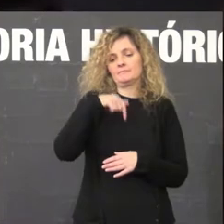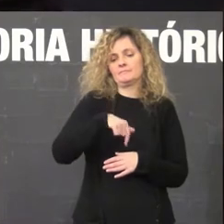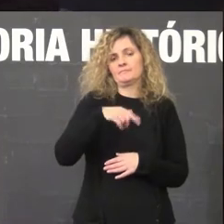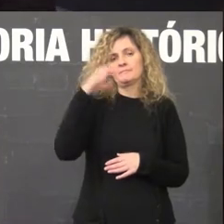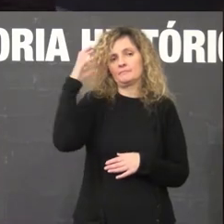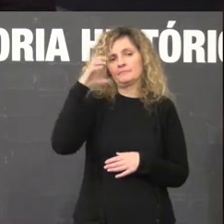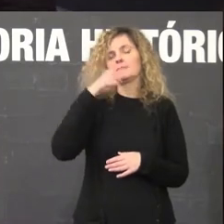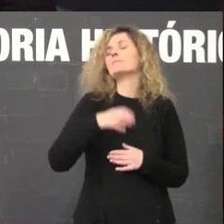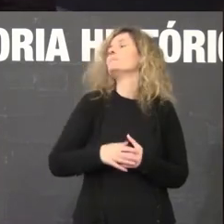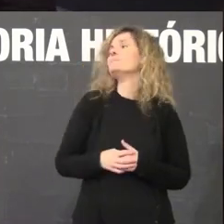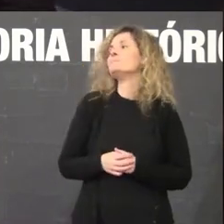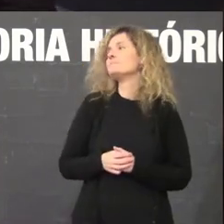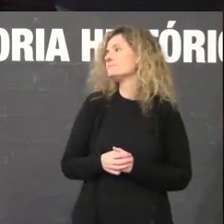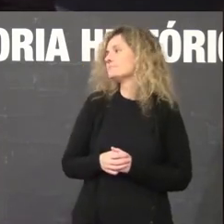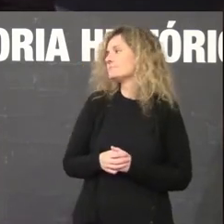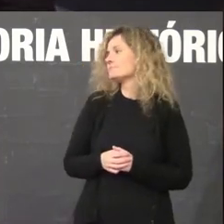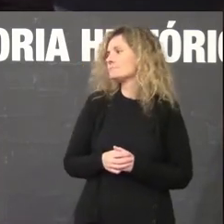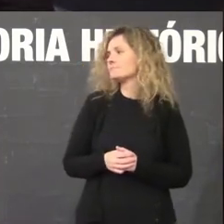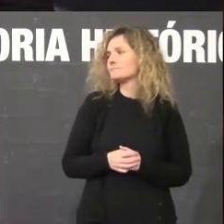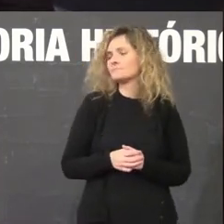Coruña.